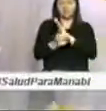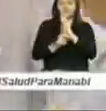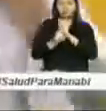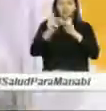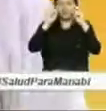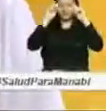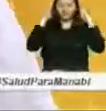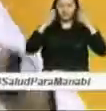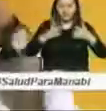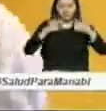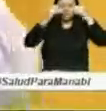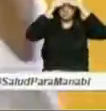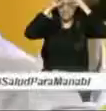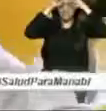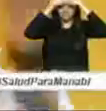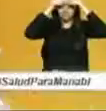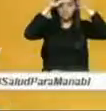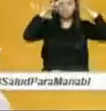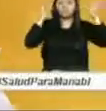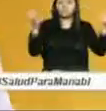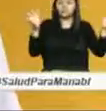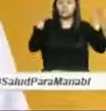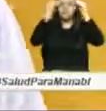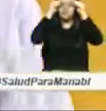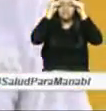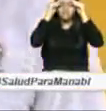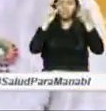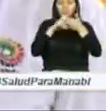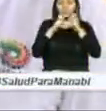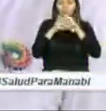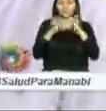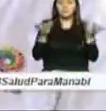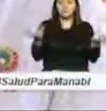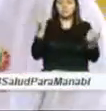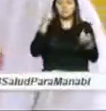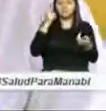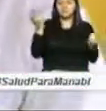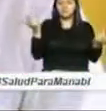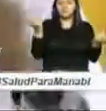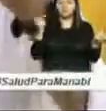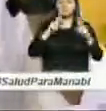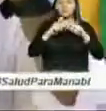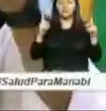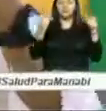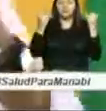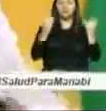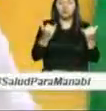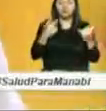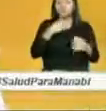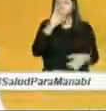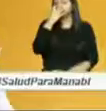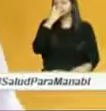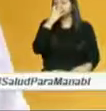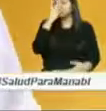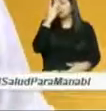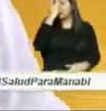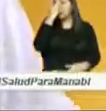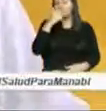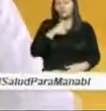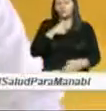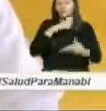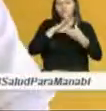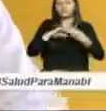discapacitado, sin desarrollar su intelecto, si tenía problemas intelectuales, etcétera. Aquí tenemos nebulizaciones. Siempre